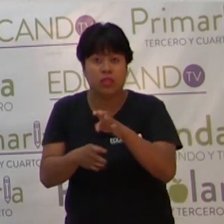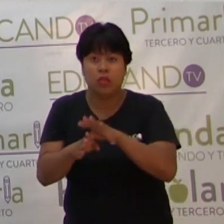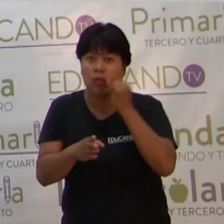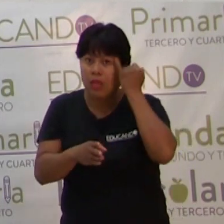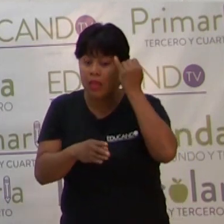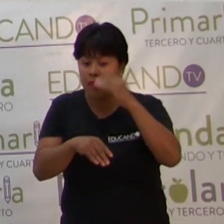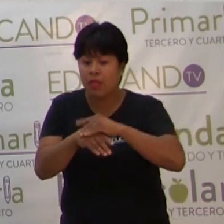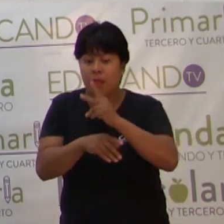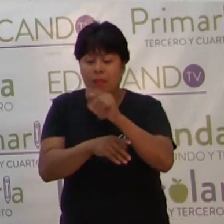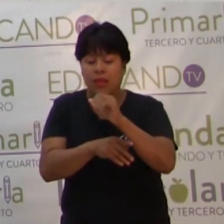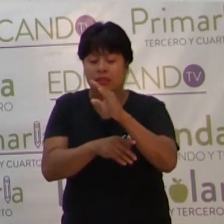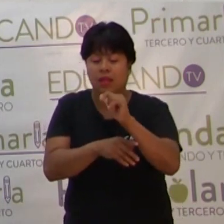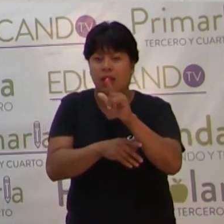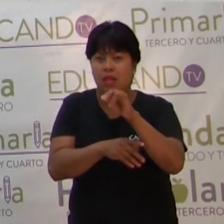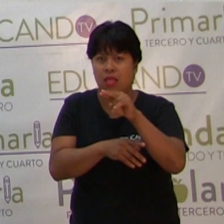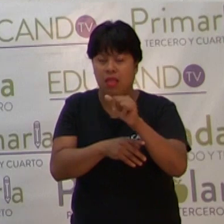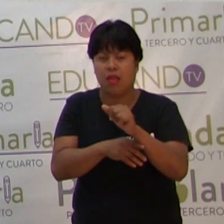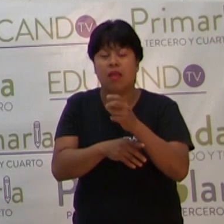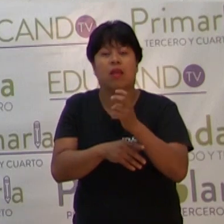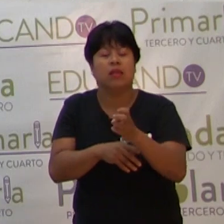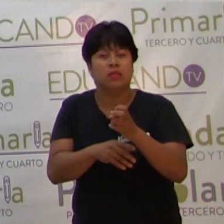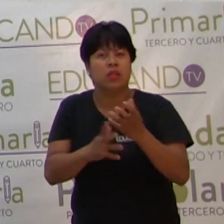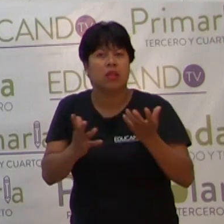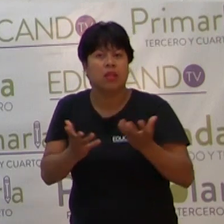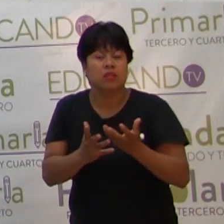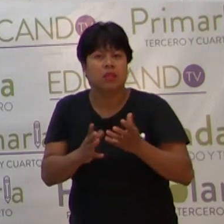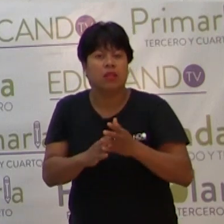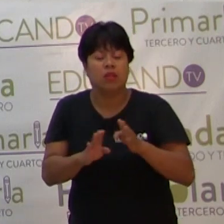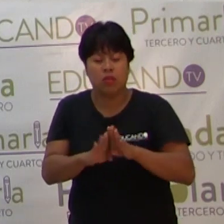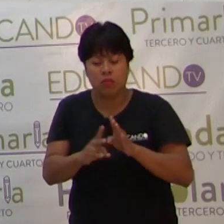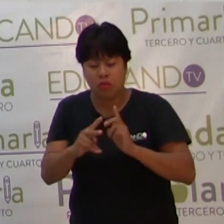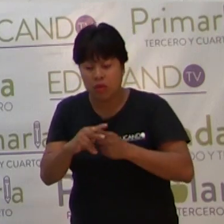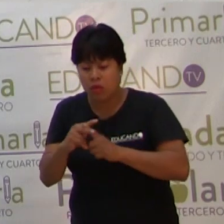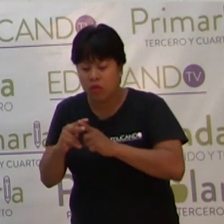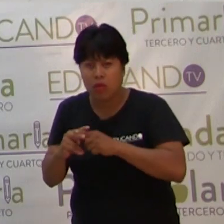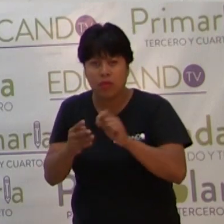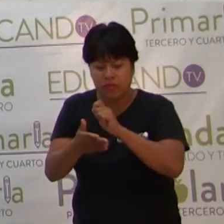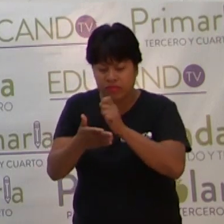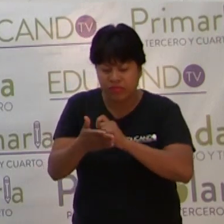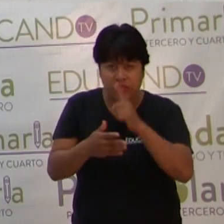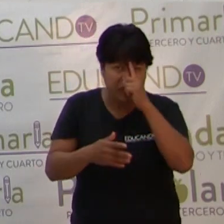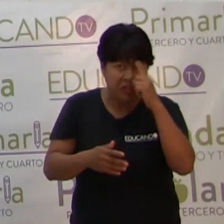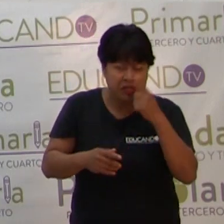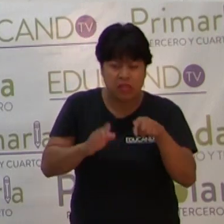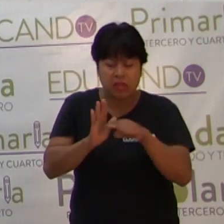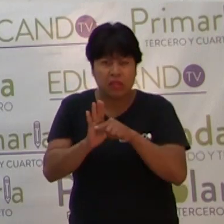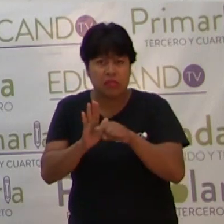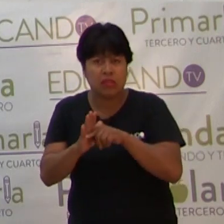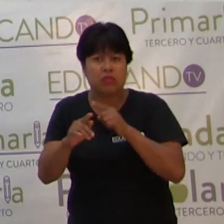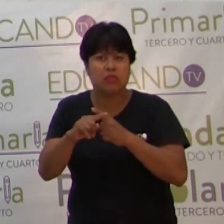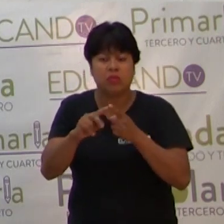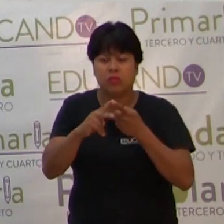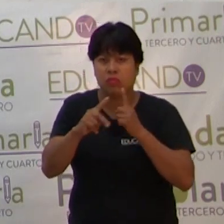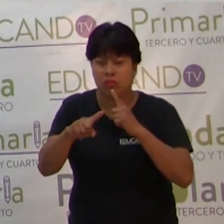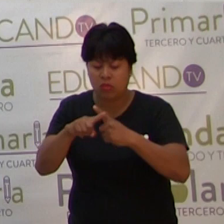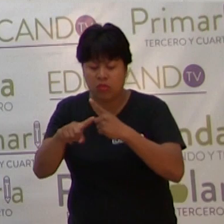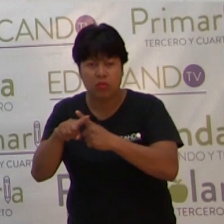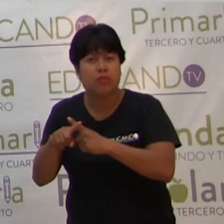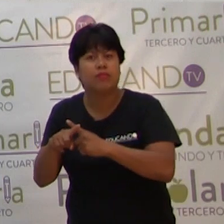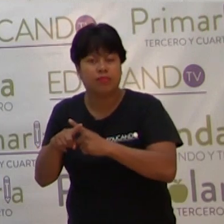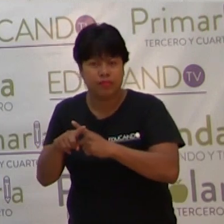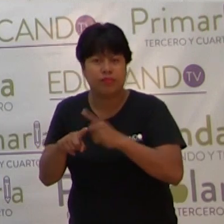de la Pascalina, que hacía algoritmos o calculaba operaciones sencillas, sumas, restas, multiplicaciones,